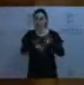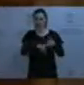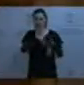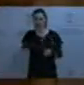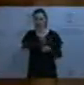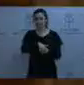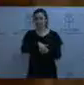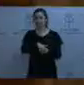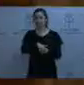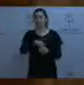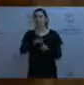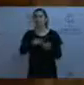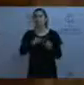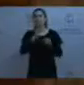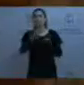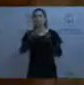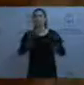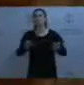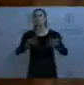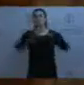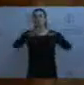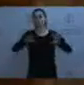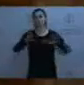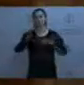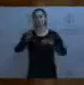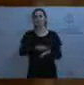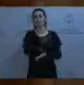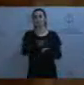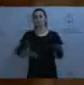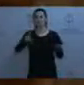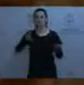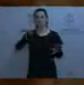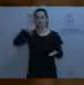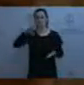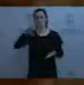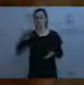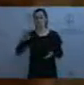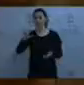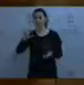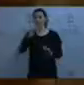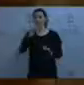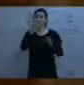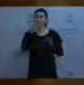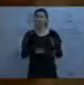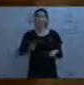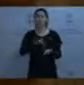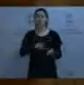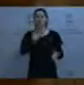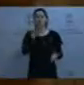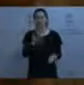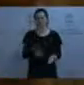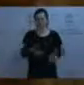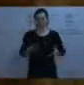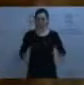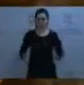de una forma muy clara de derogar la LOMCE si en el momento en el que haya ocasión.